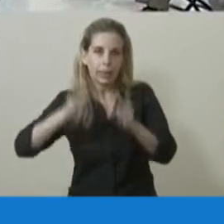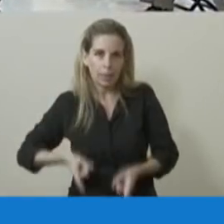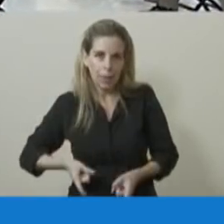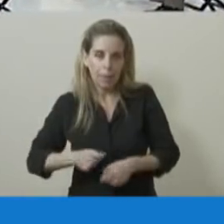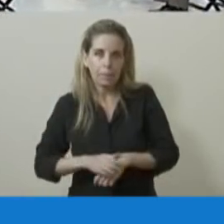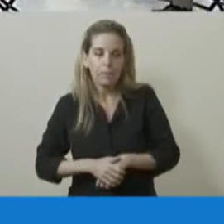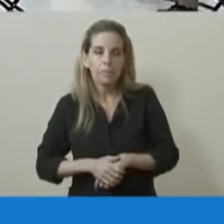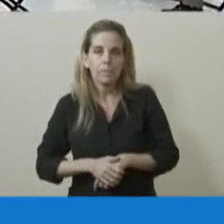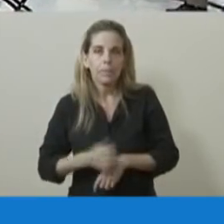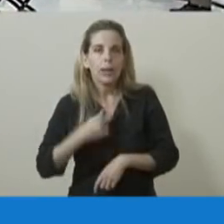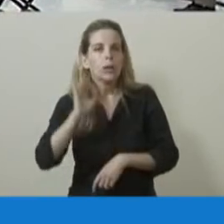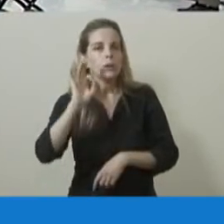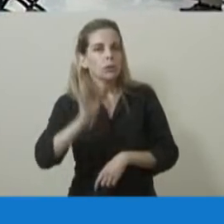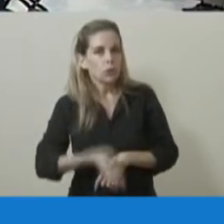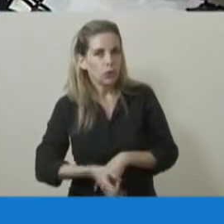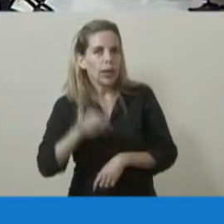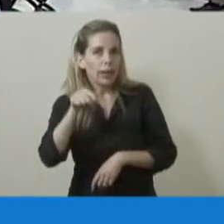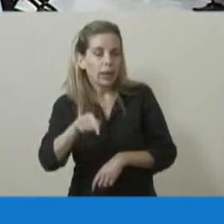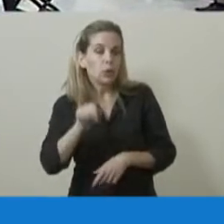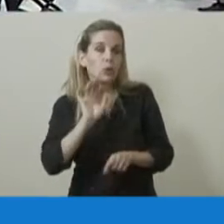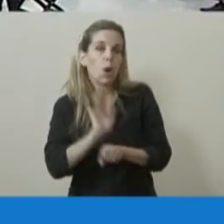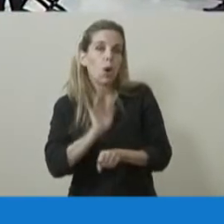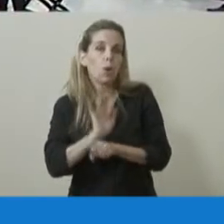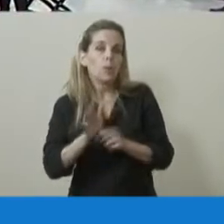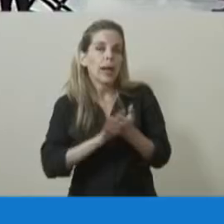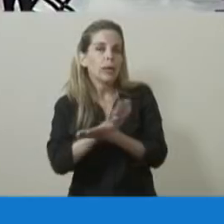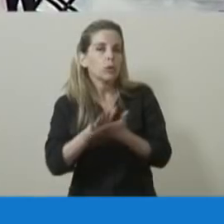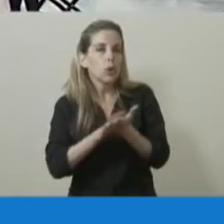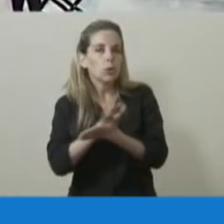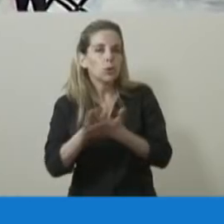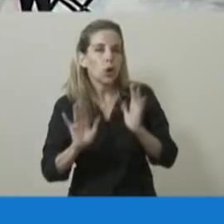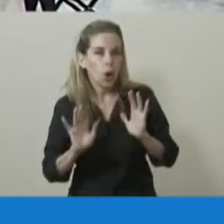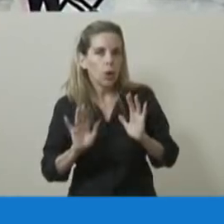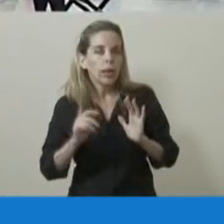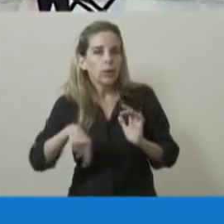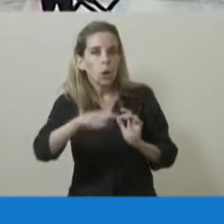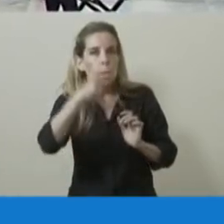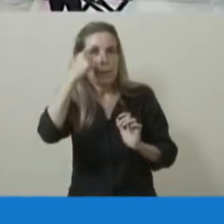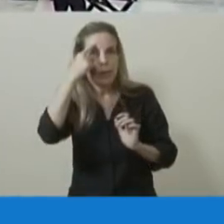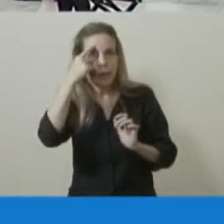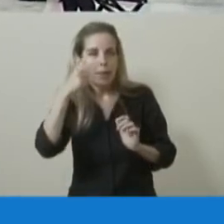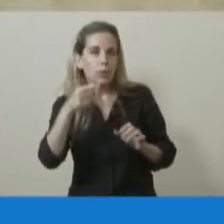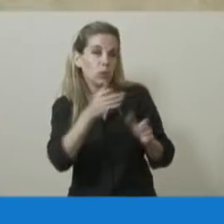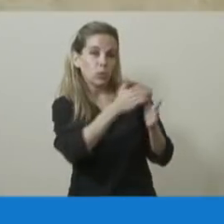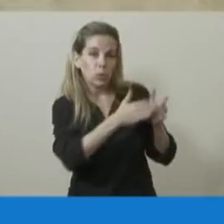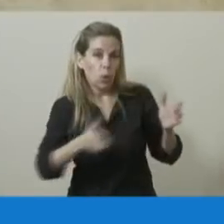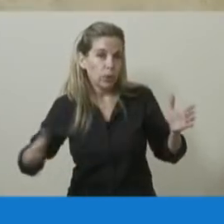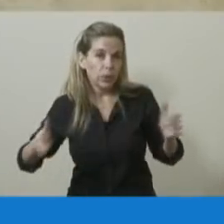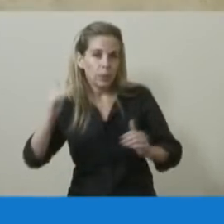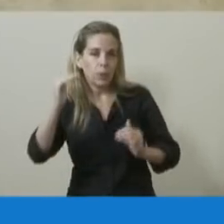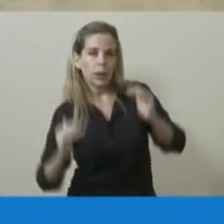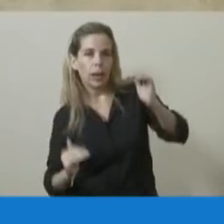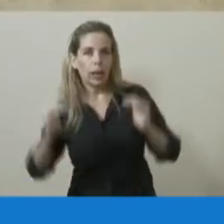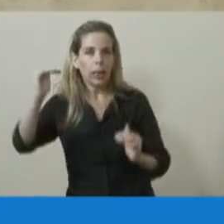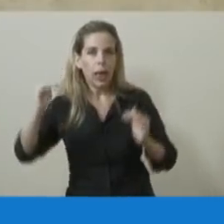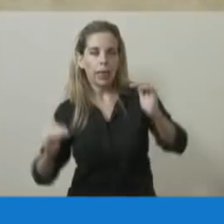Y eso yo sé que va a ponerle fin a todas las iniquidades y desigualdades que se fijaron en este tiempo y